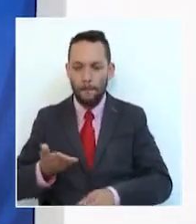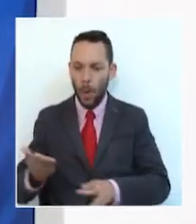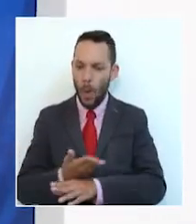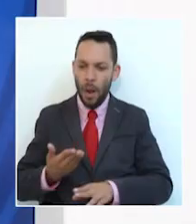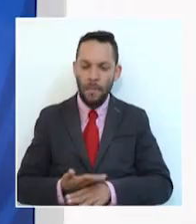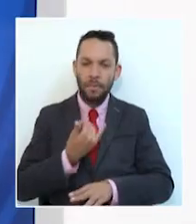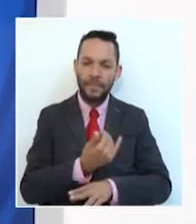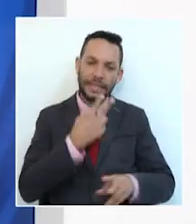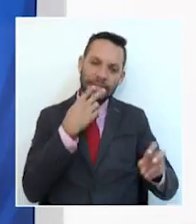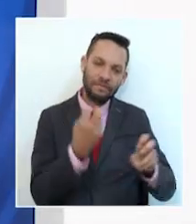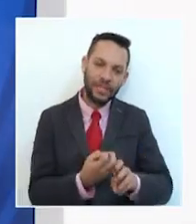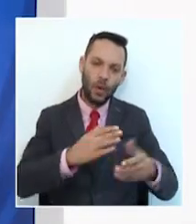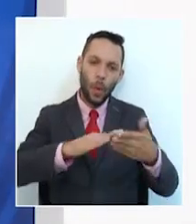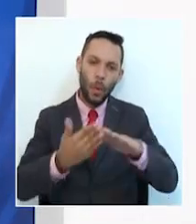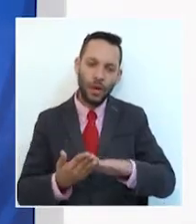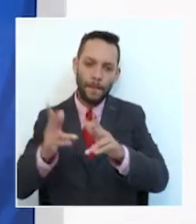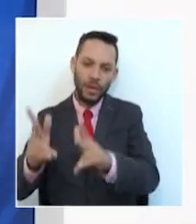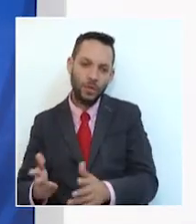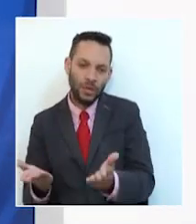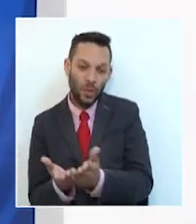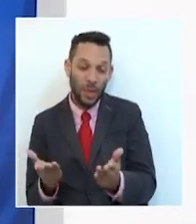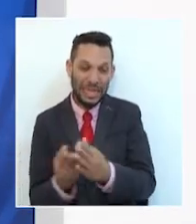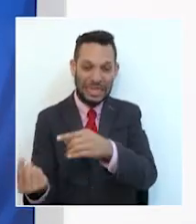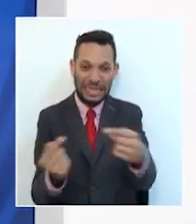que se presentan entre comunidades y estudiantes de los colegios.